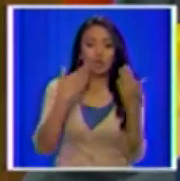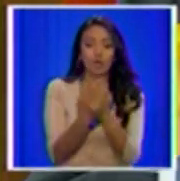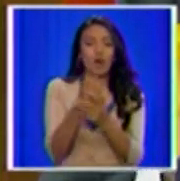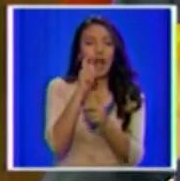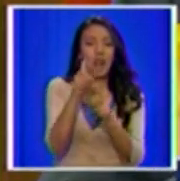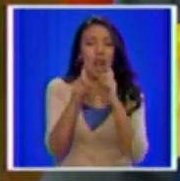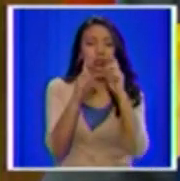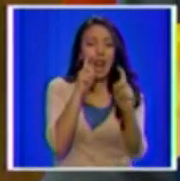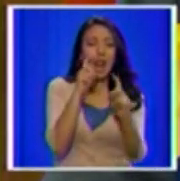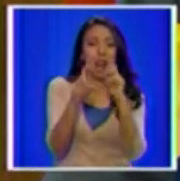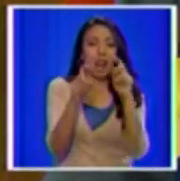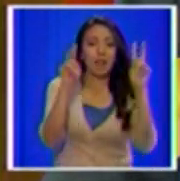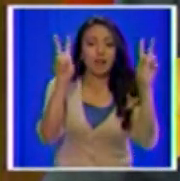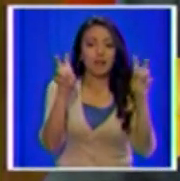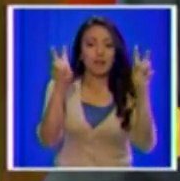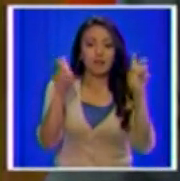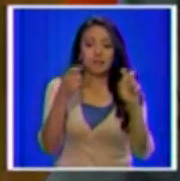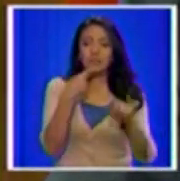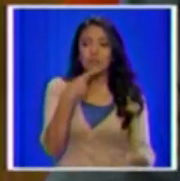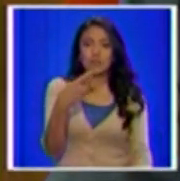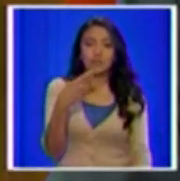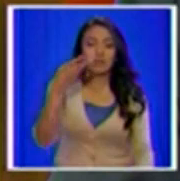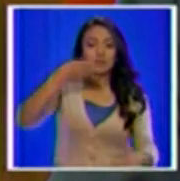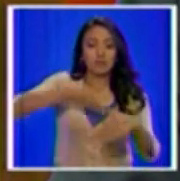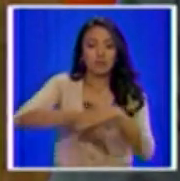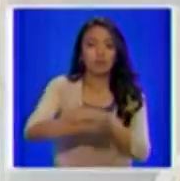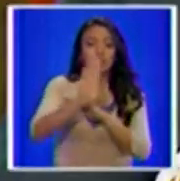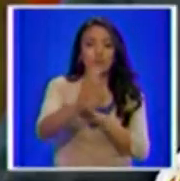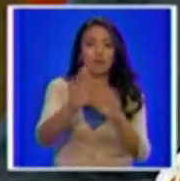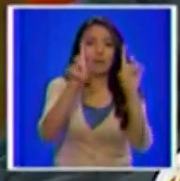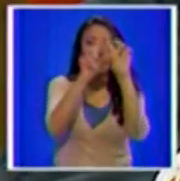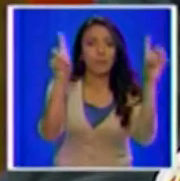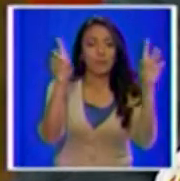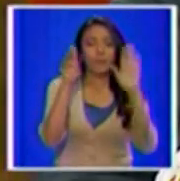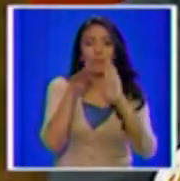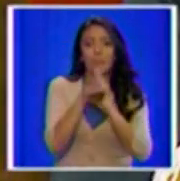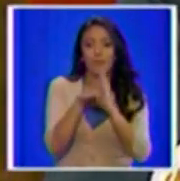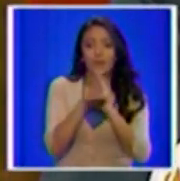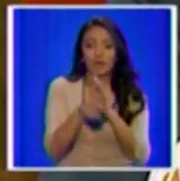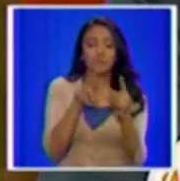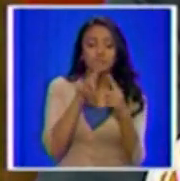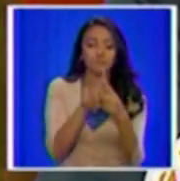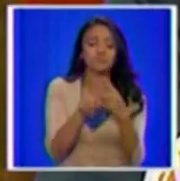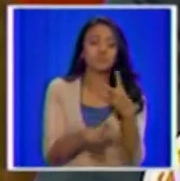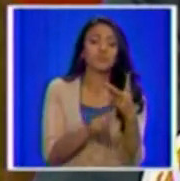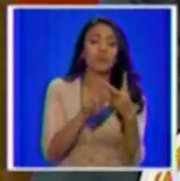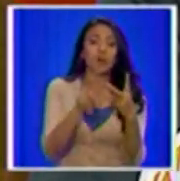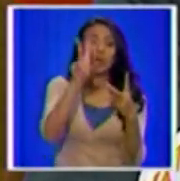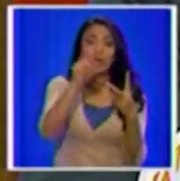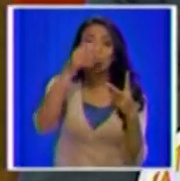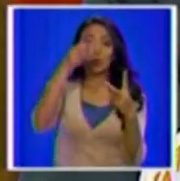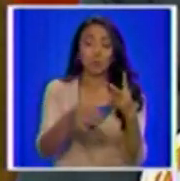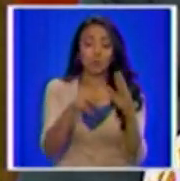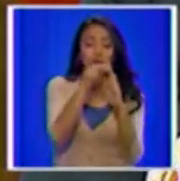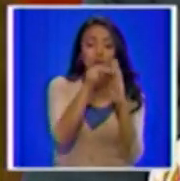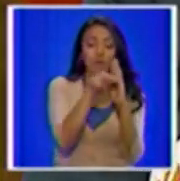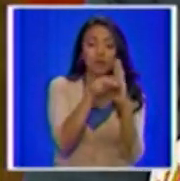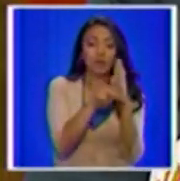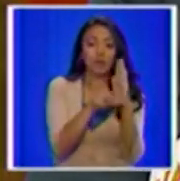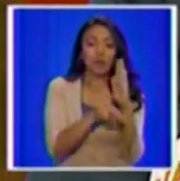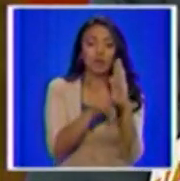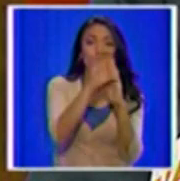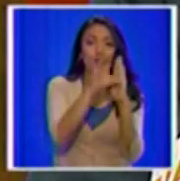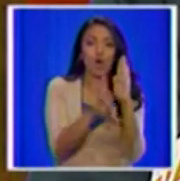que en cuanto a este tema han tenido ingresados en los bancos. El incumplimiento de normas está tipificado en el